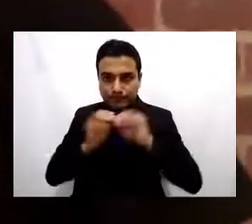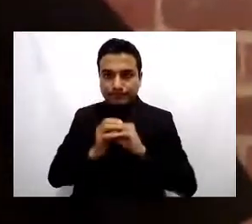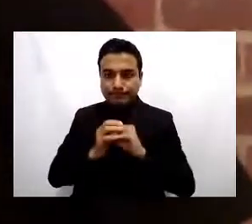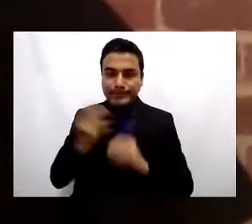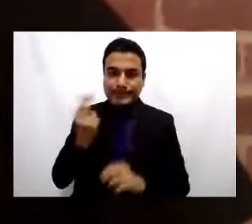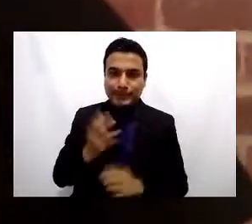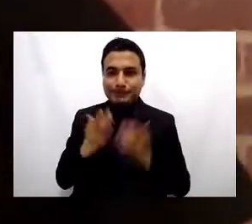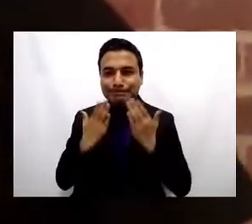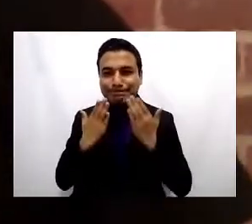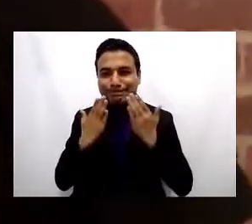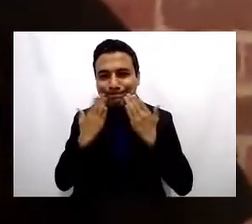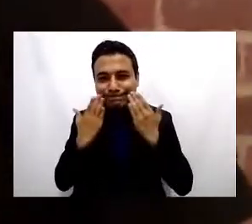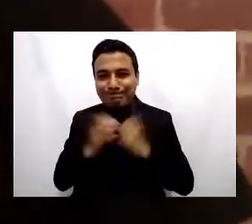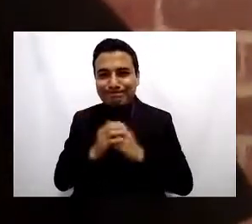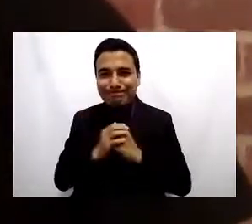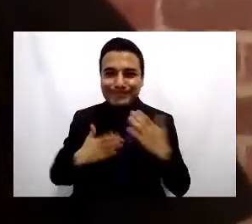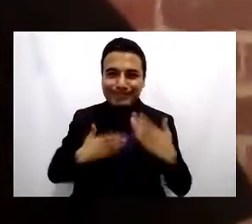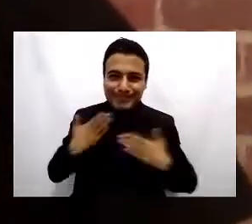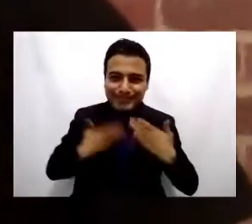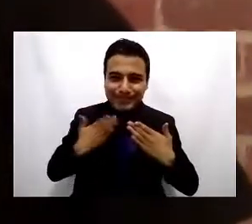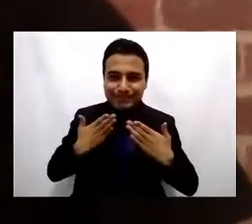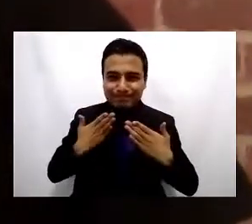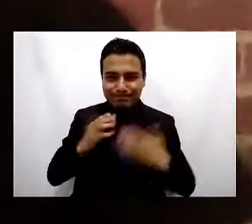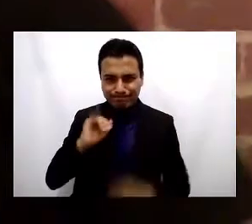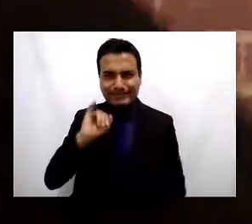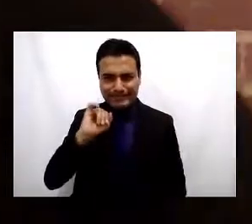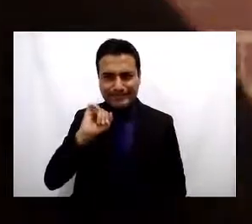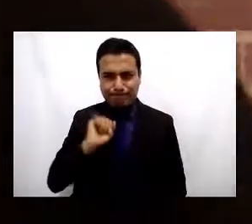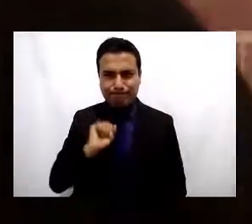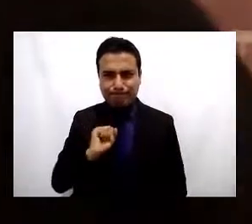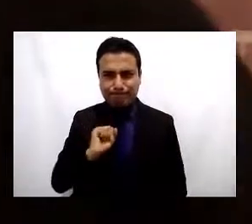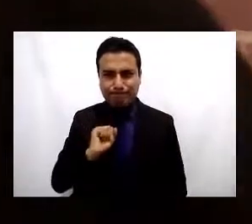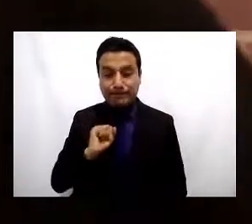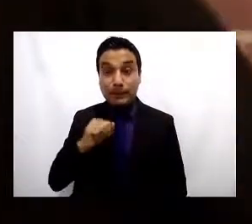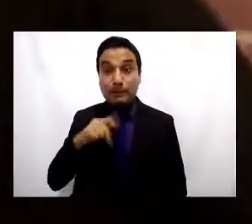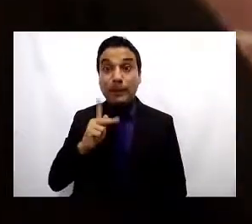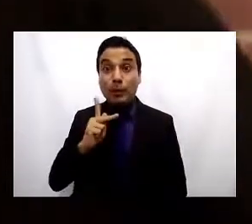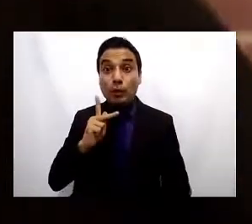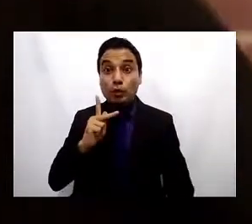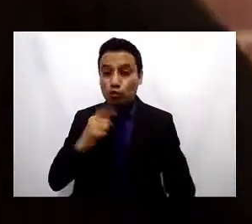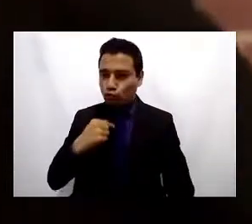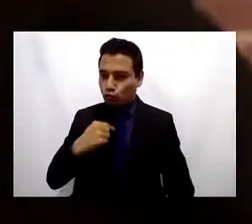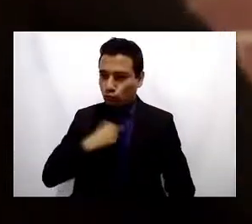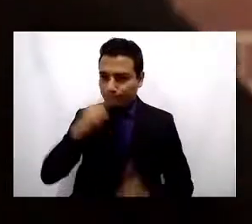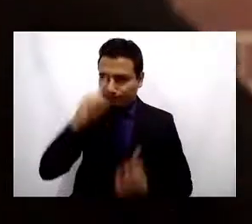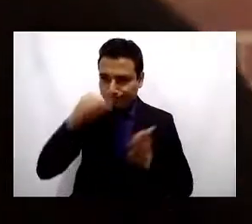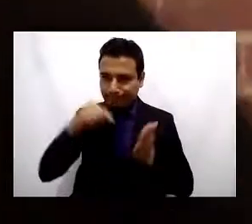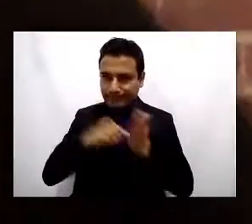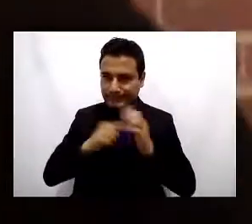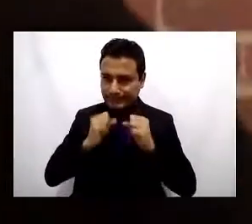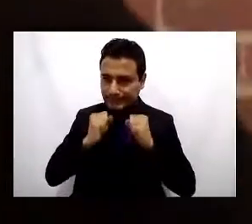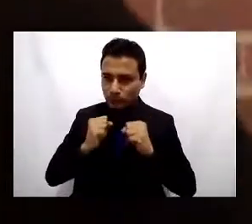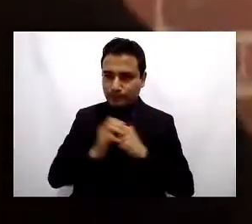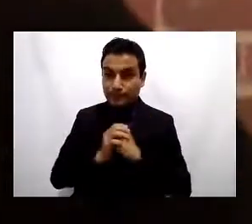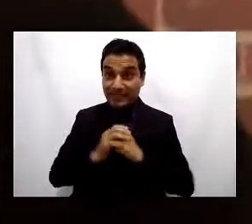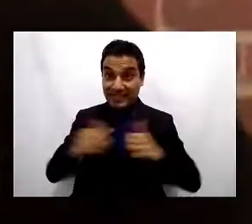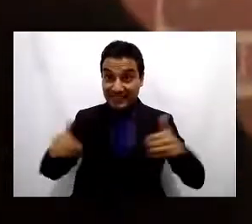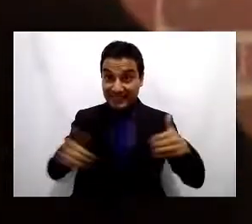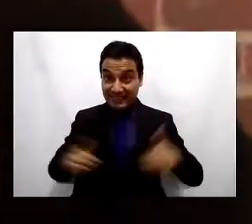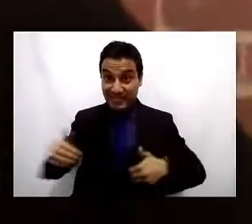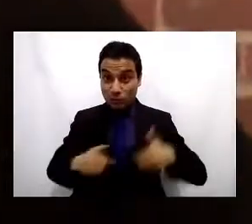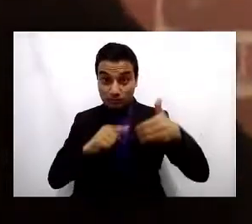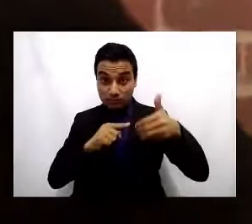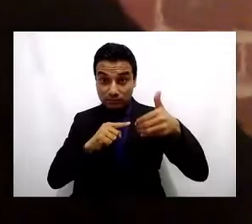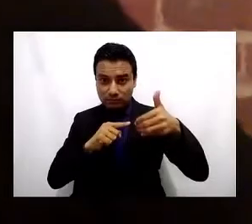a ser divertidos. Pero yo estoy definitivamente convencido de que en realidad el teatro es muchísimo más